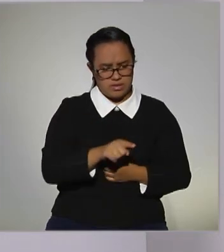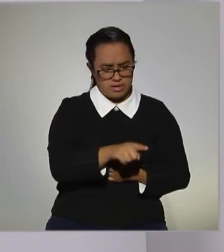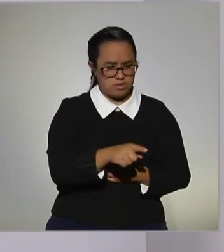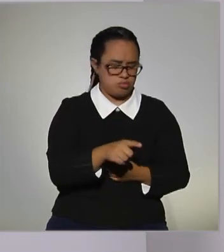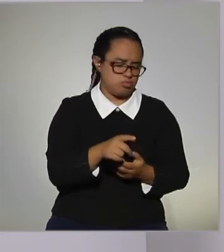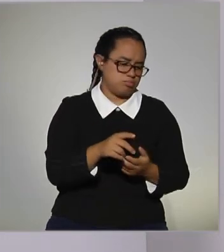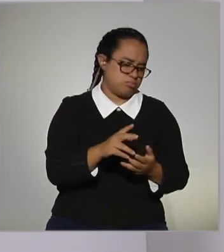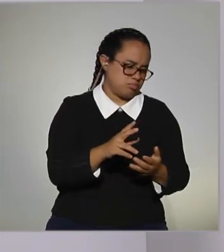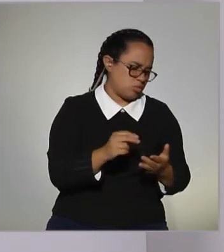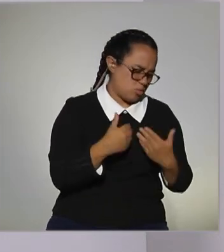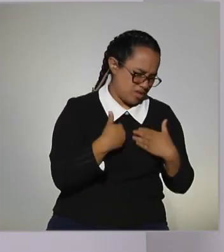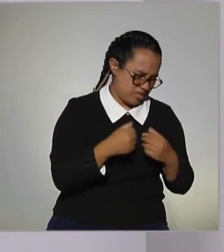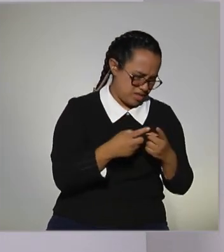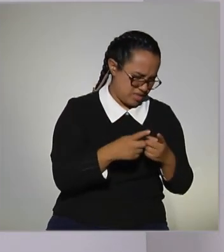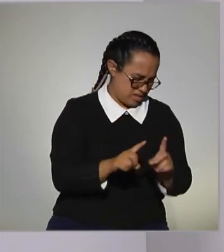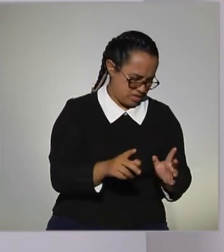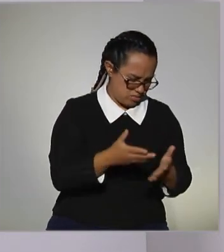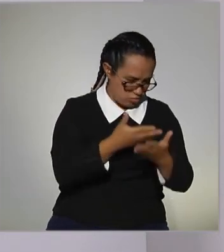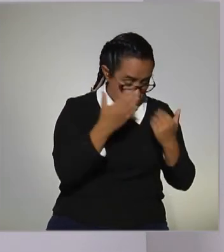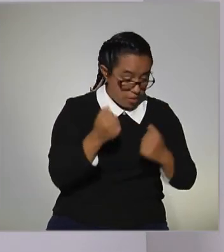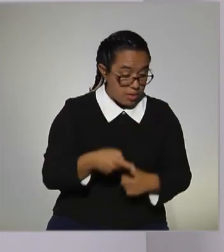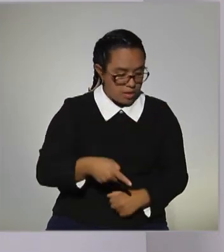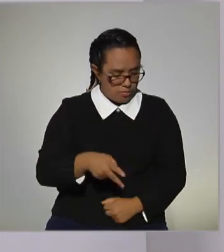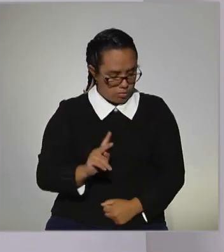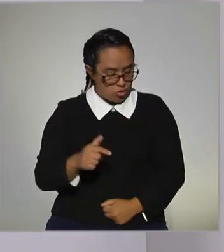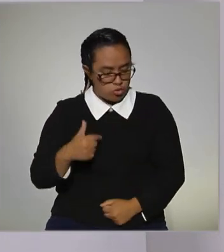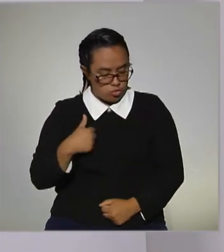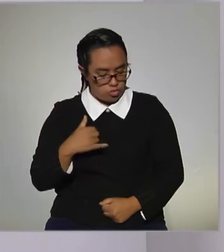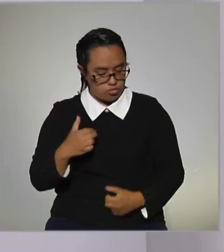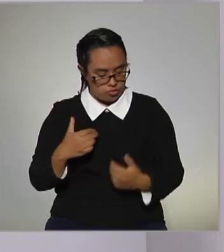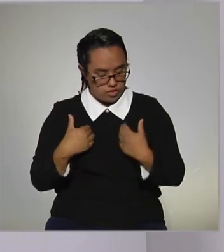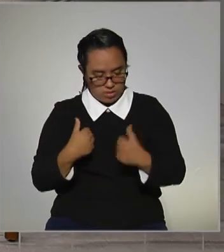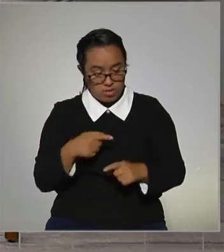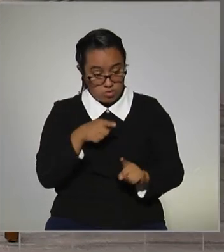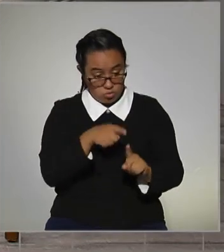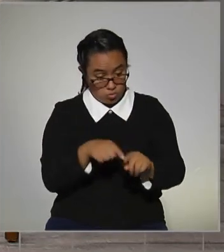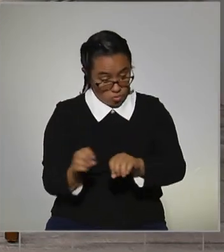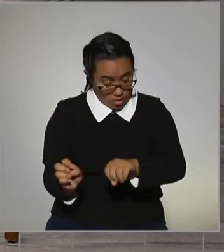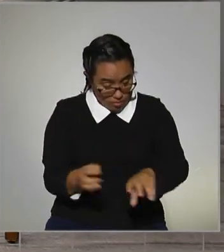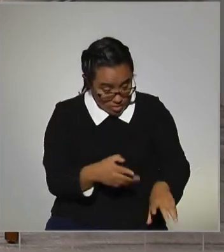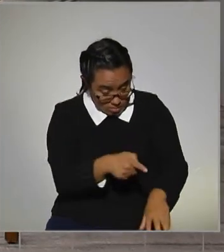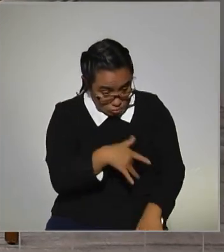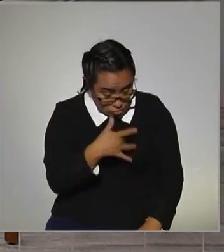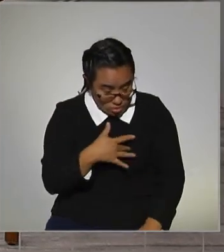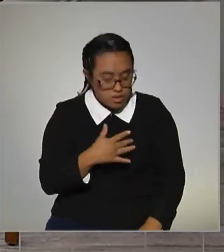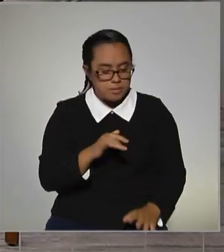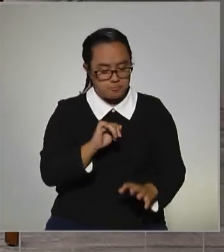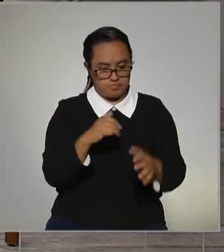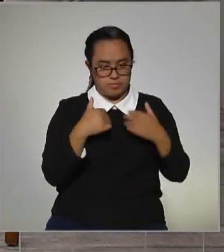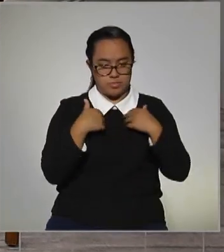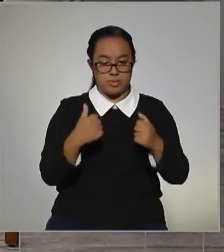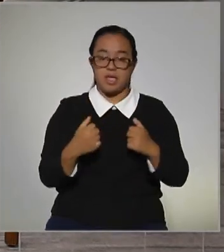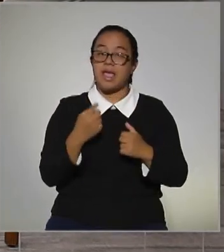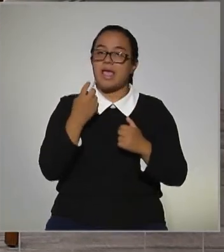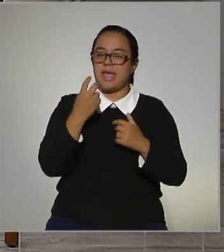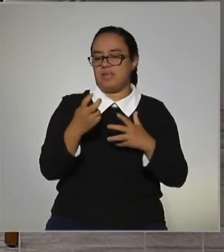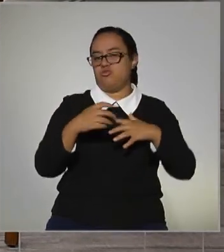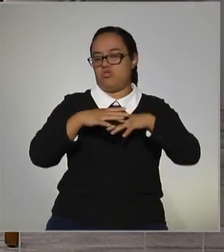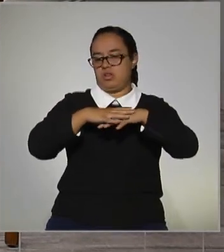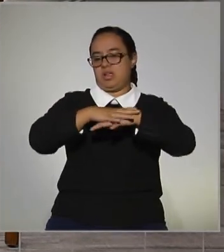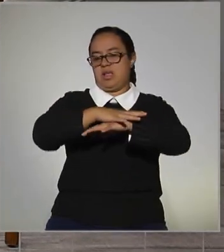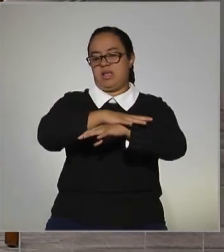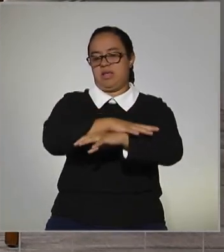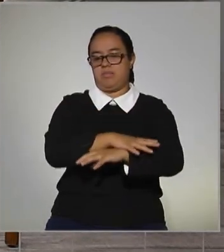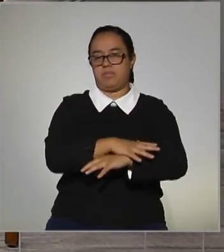divorcio, pero yo sí comprendo que te hayan abandonado. Entonces ya la dinámica se convierte